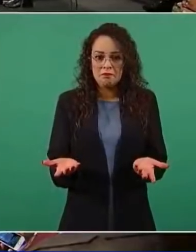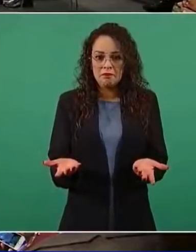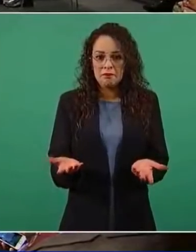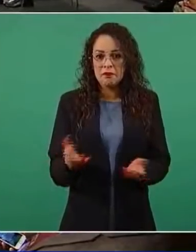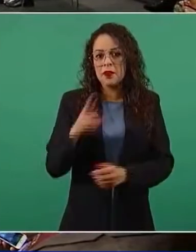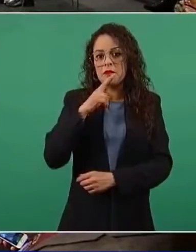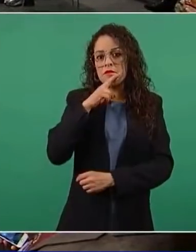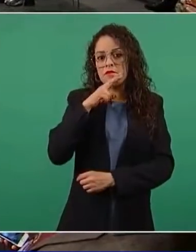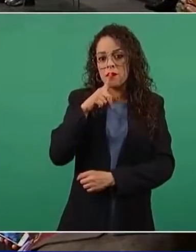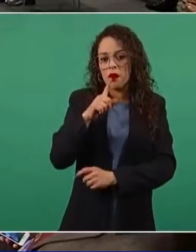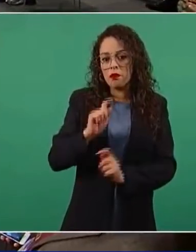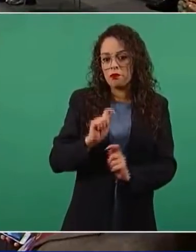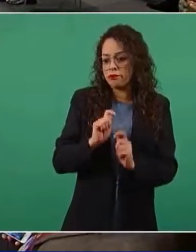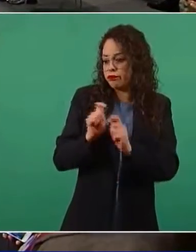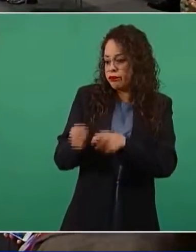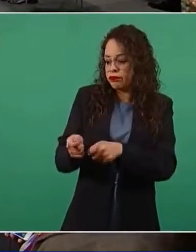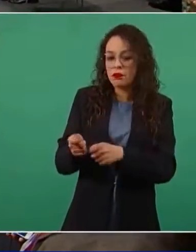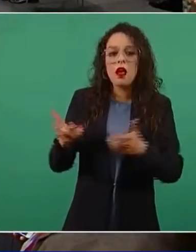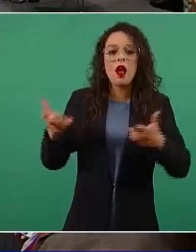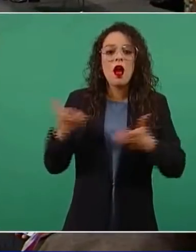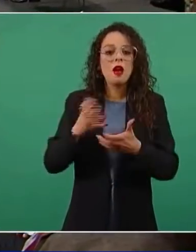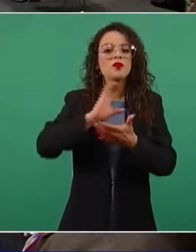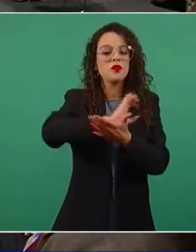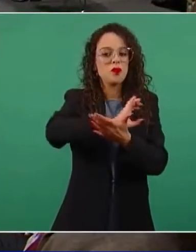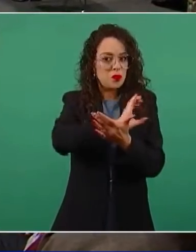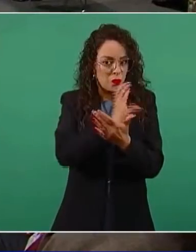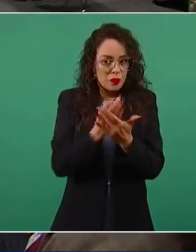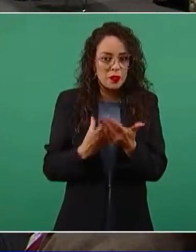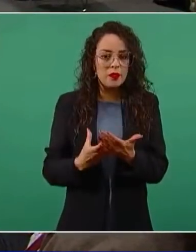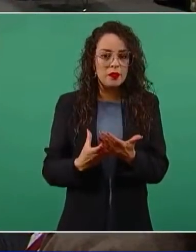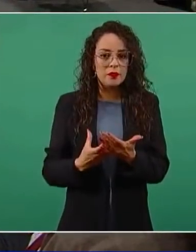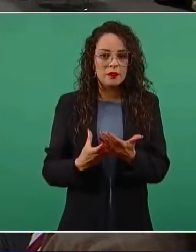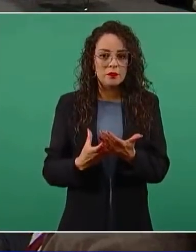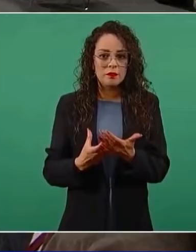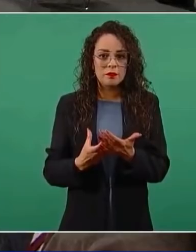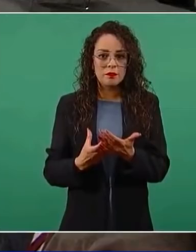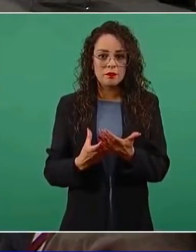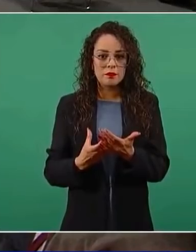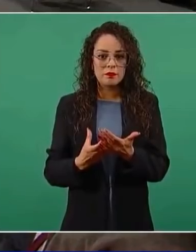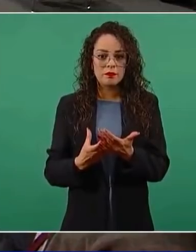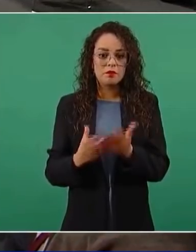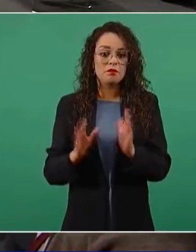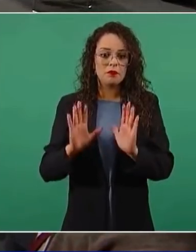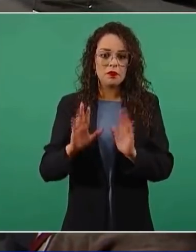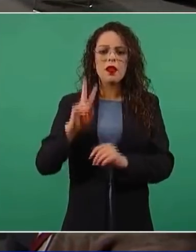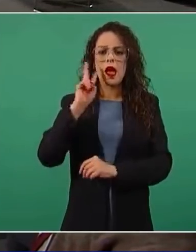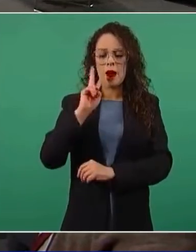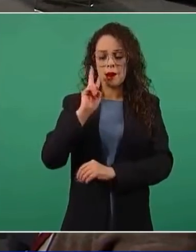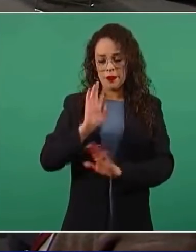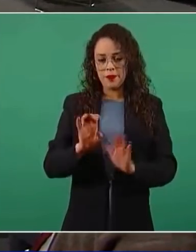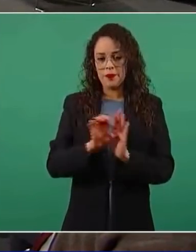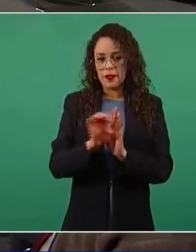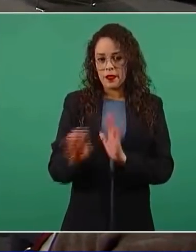se subrogan, se hacen contratos. A ver, tú,